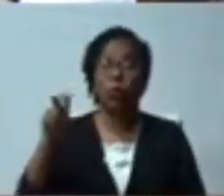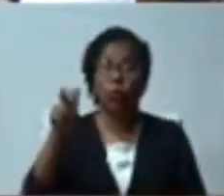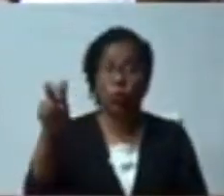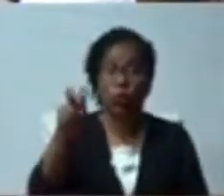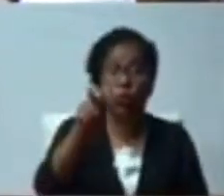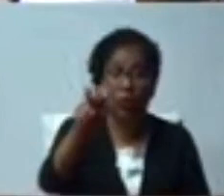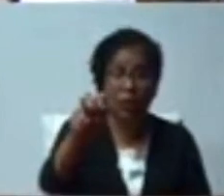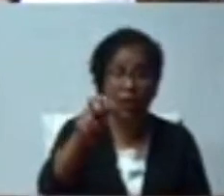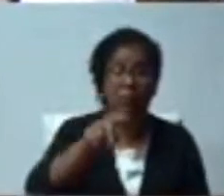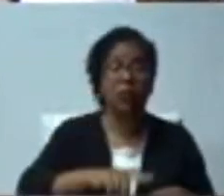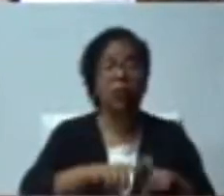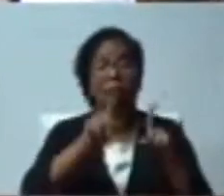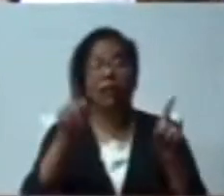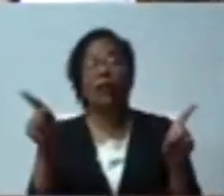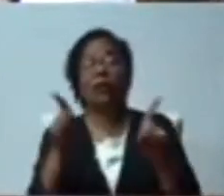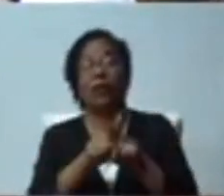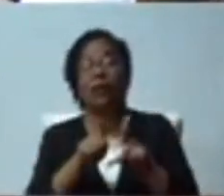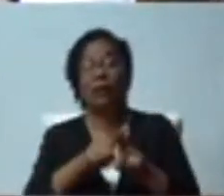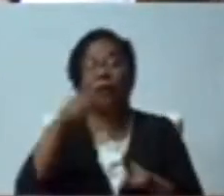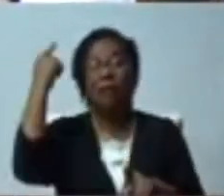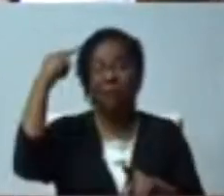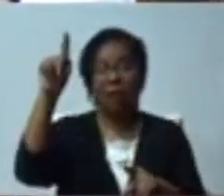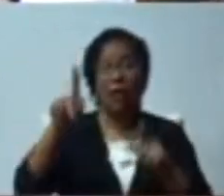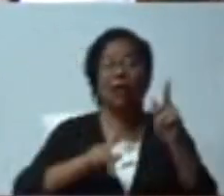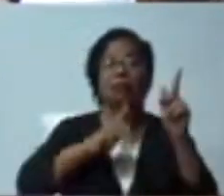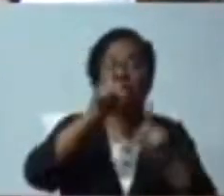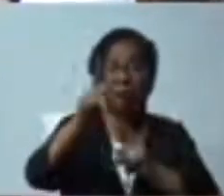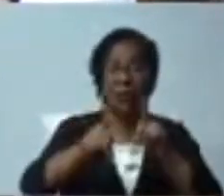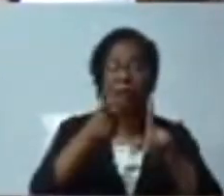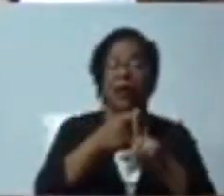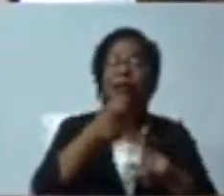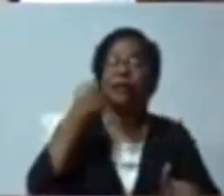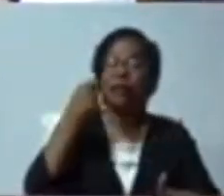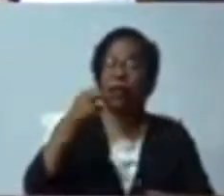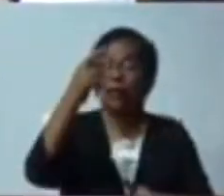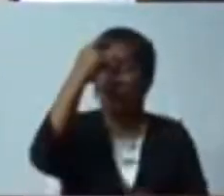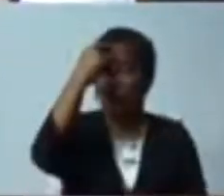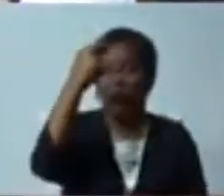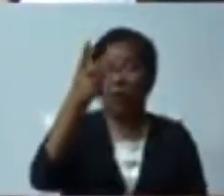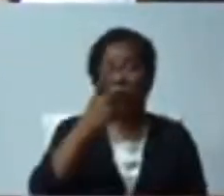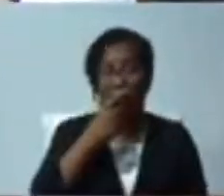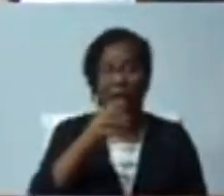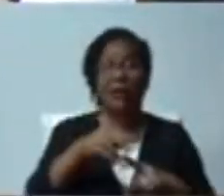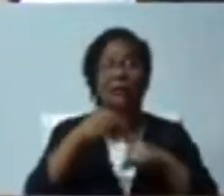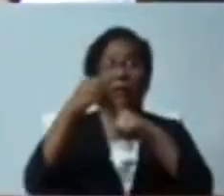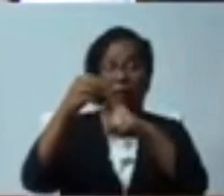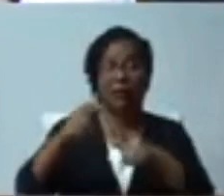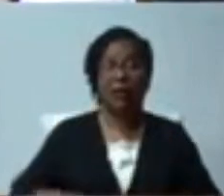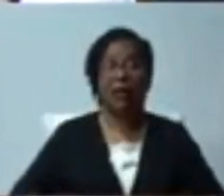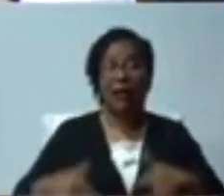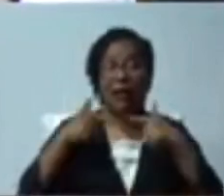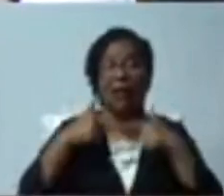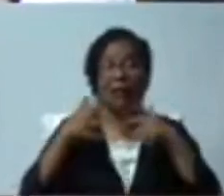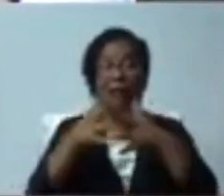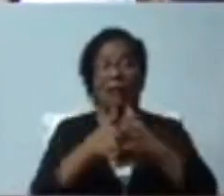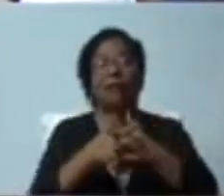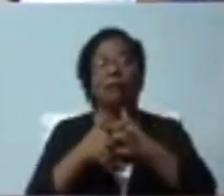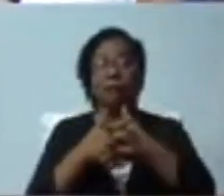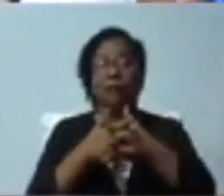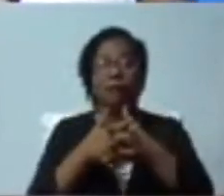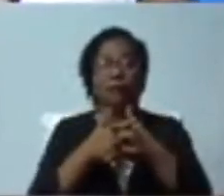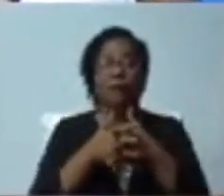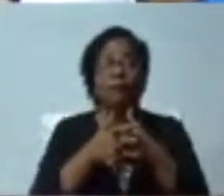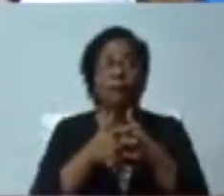dominicanos, miles y miles que viven en los Estados Unidos. Bueno, dicen que